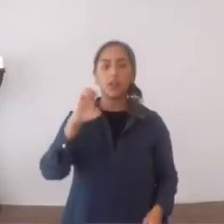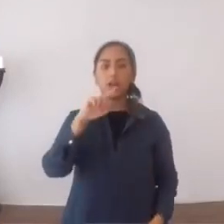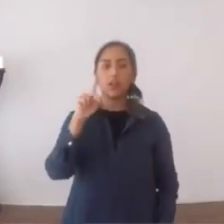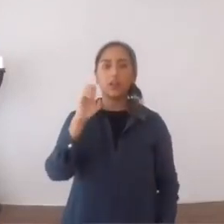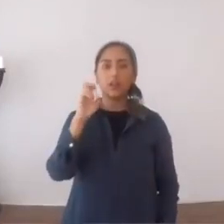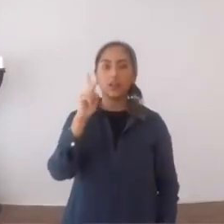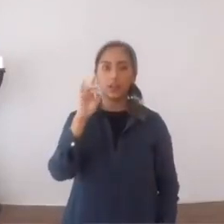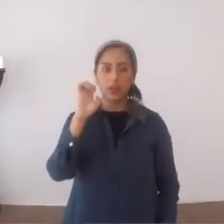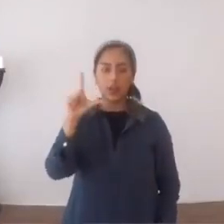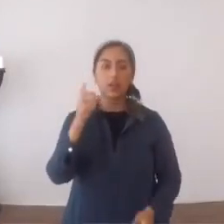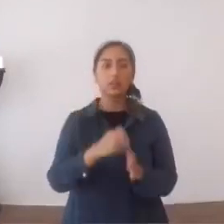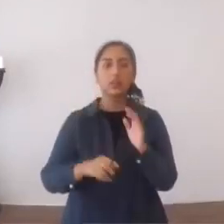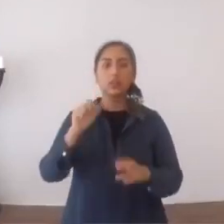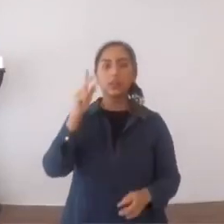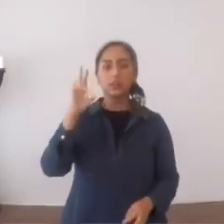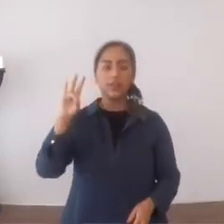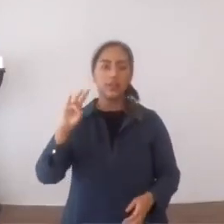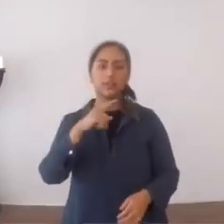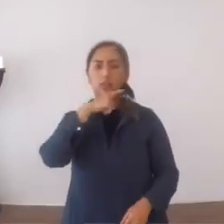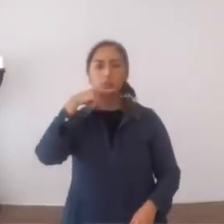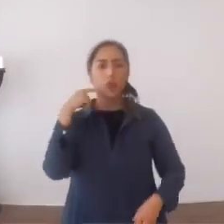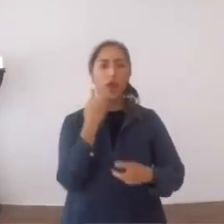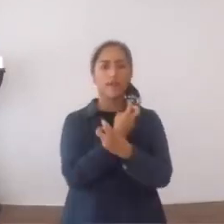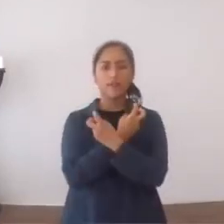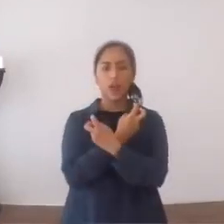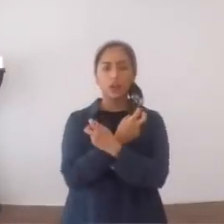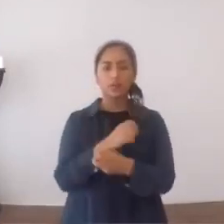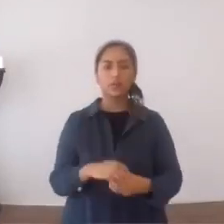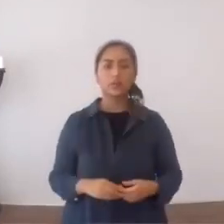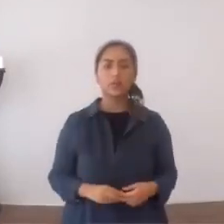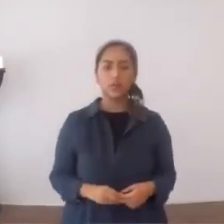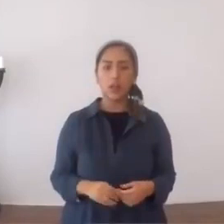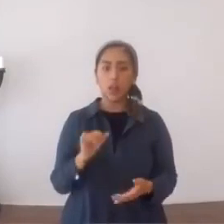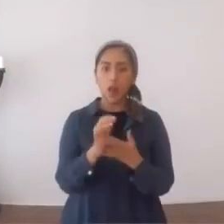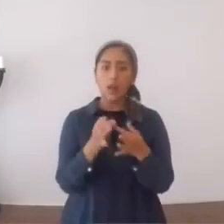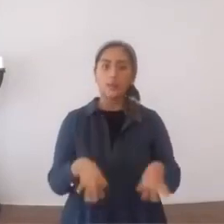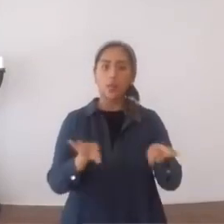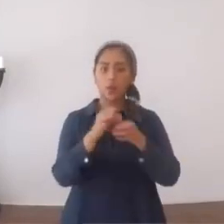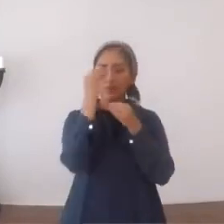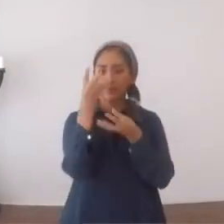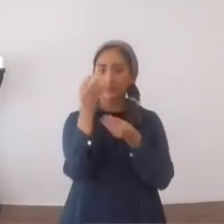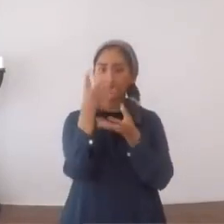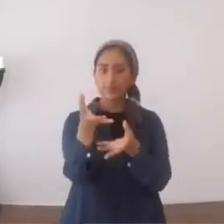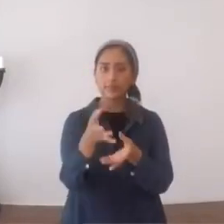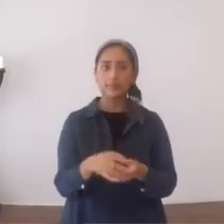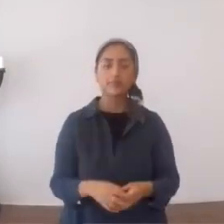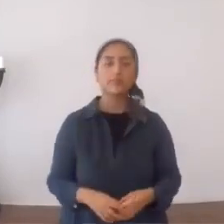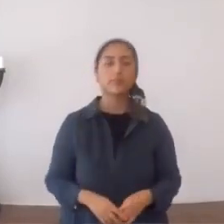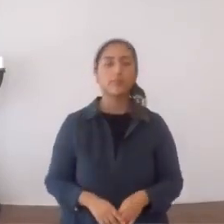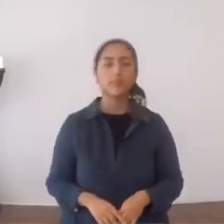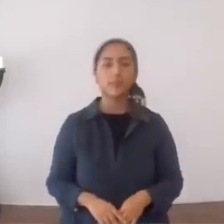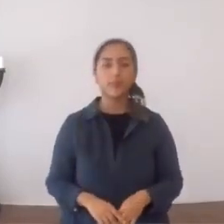Ezequiel 37. Los huesos secos. Es una información muy importante.